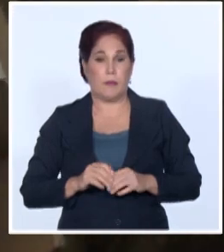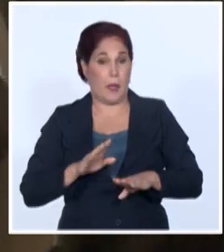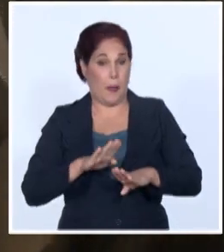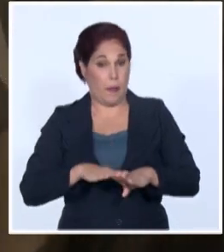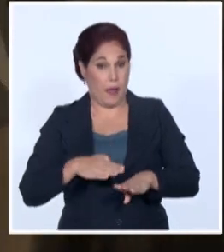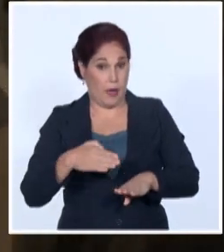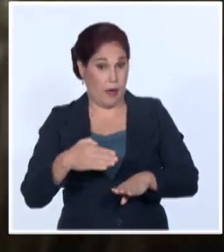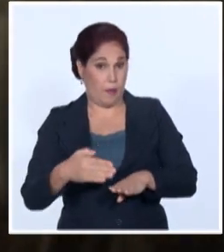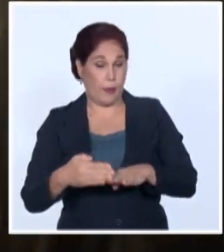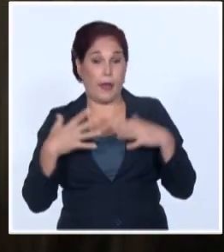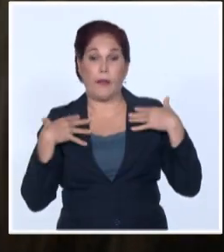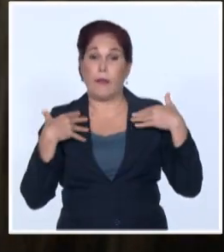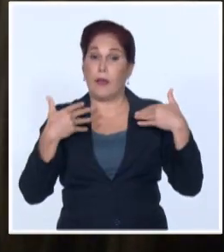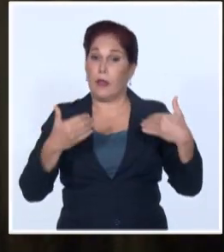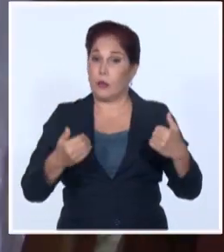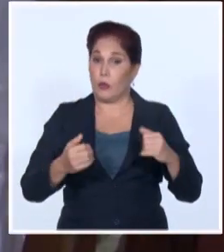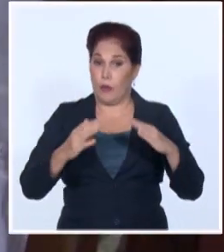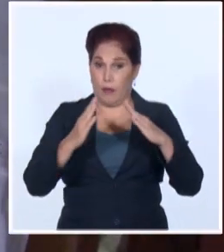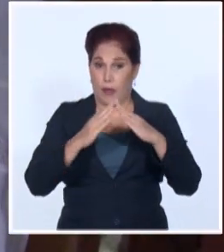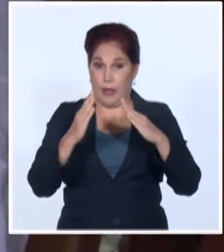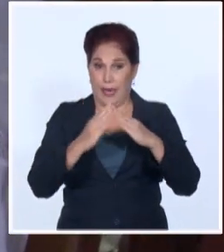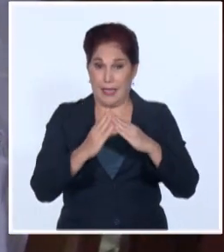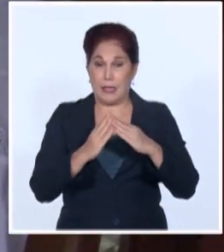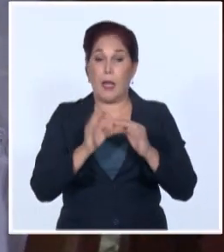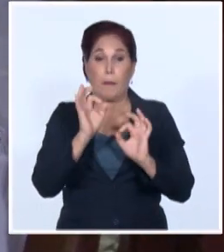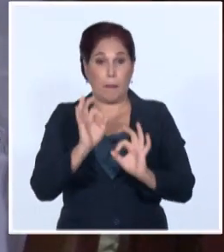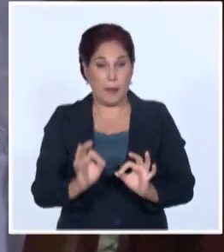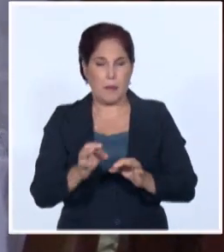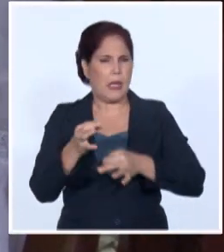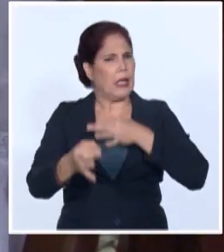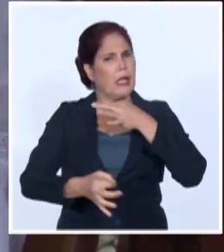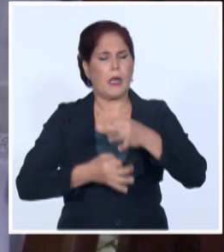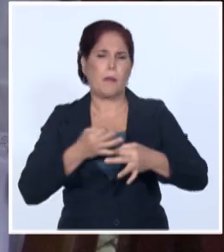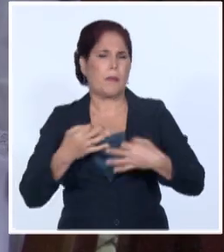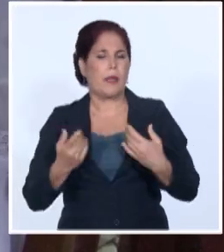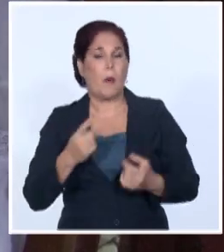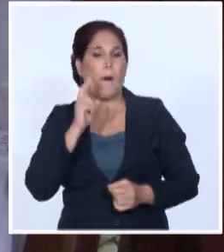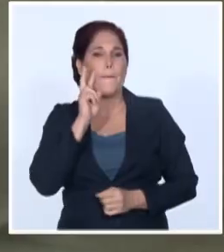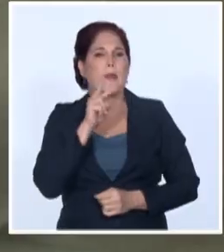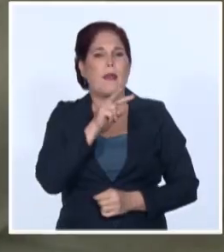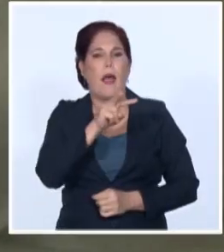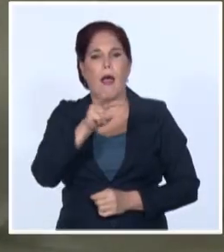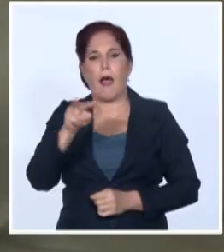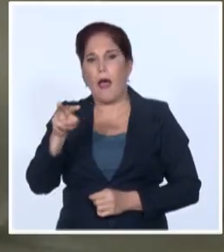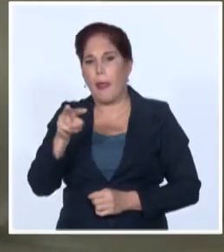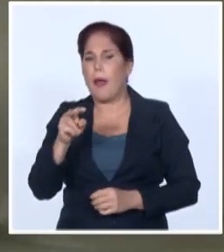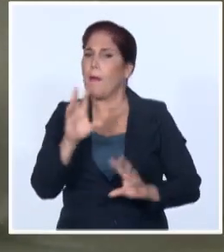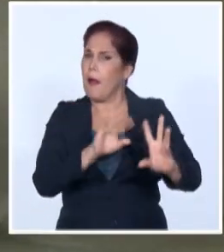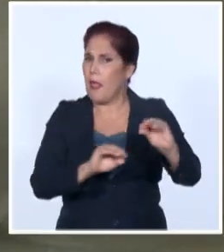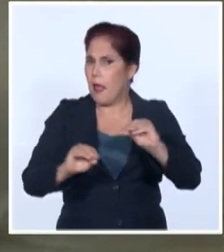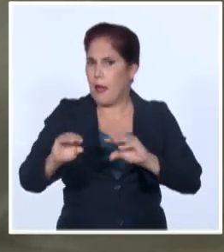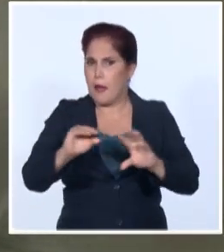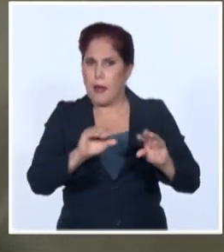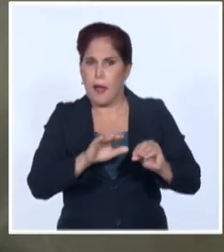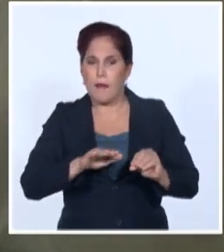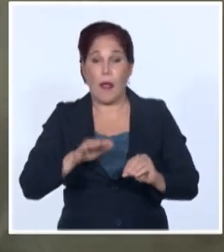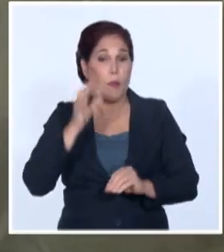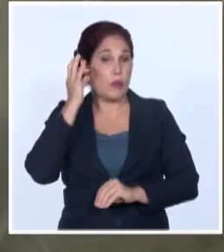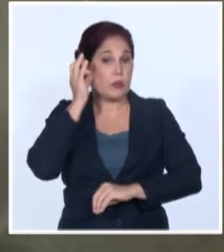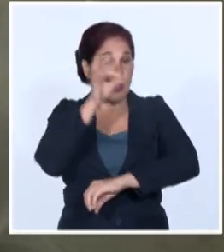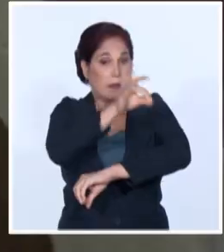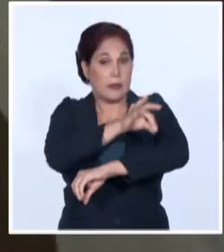Posteriormente, la directora de la Casa de la Ciudad desarrolló la sección Miradas en franca conversación con la diseñadora